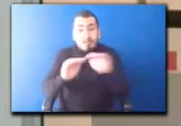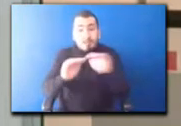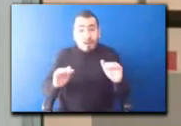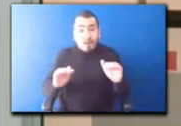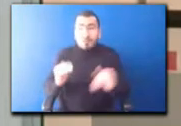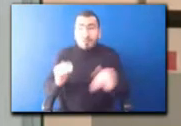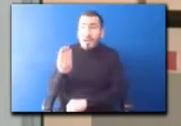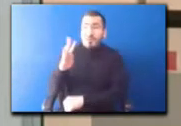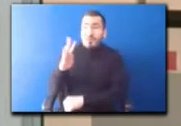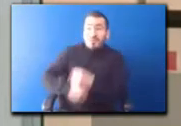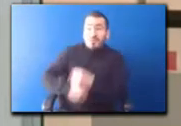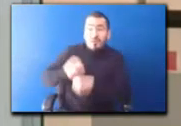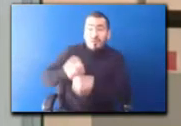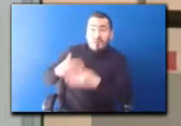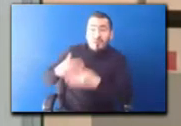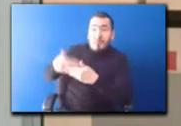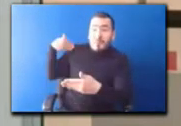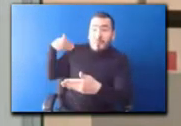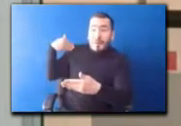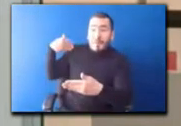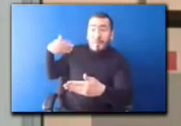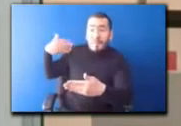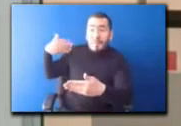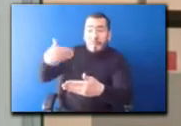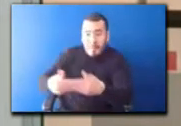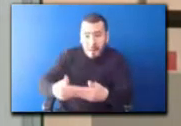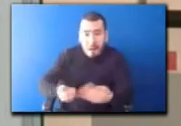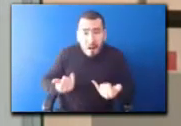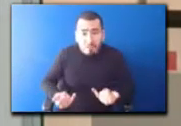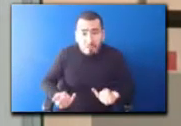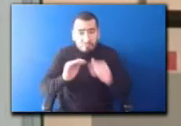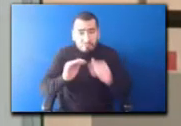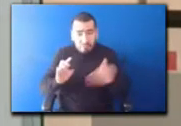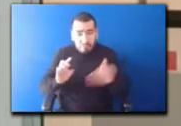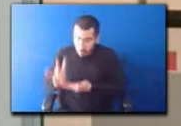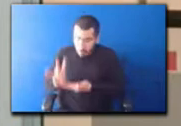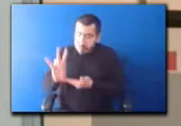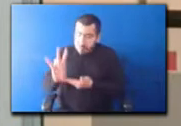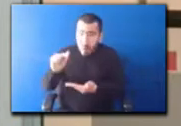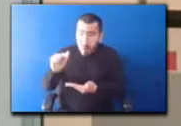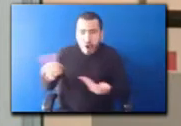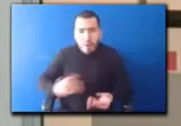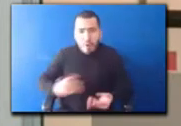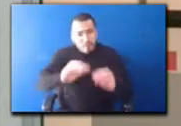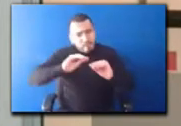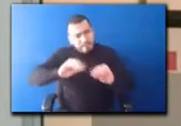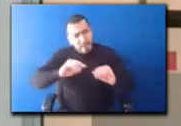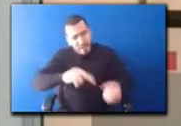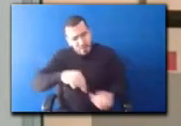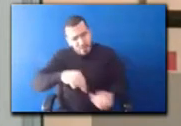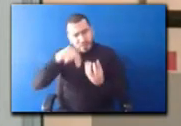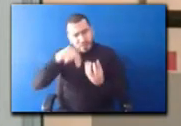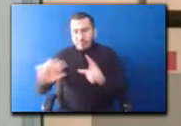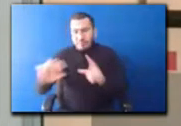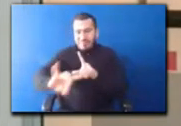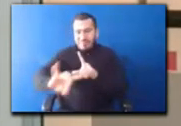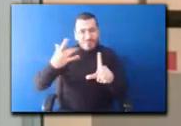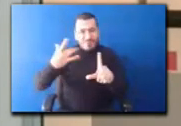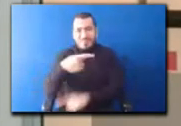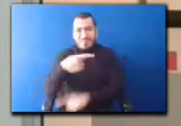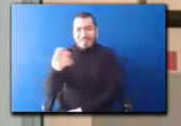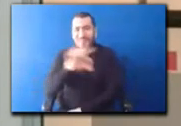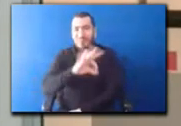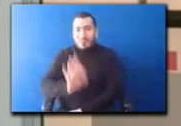apostó precisamente a eso, a través de un modelo de educación 100% virtual. Hoy, Politécnico Gran Colombiano es la